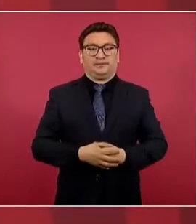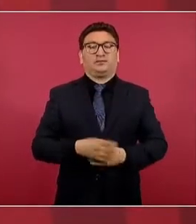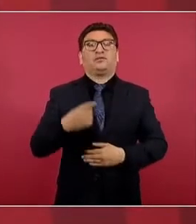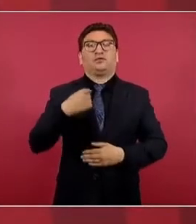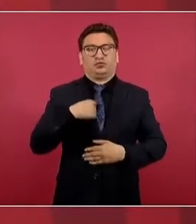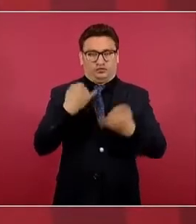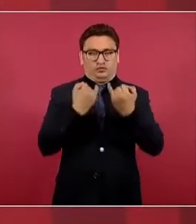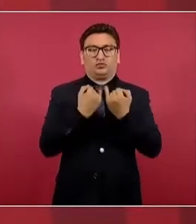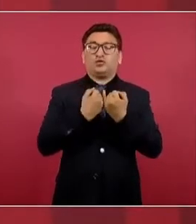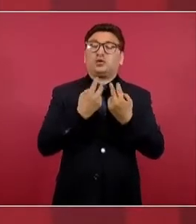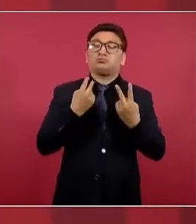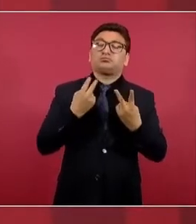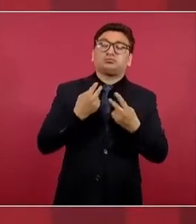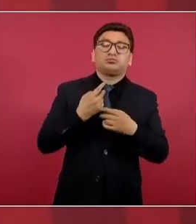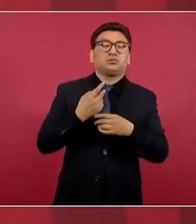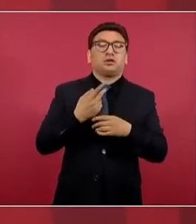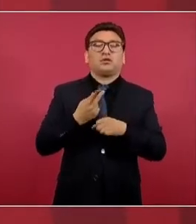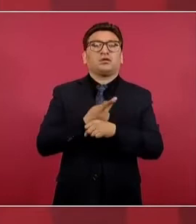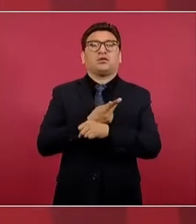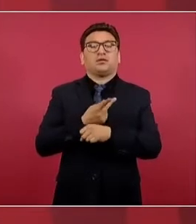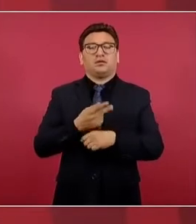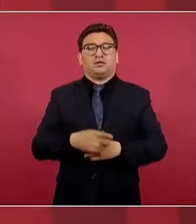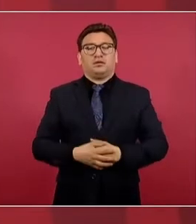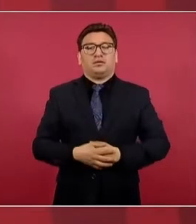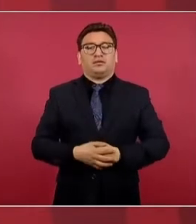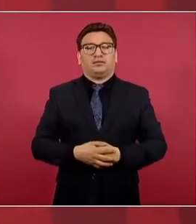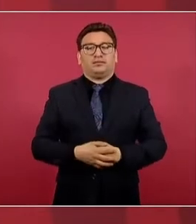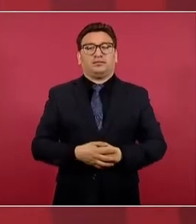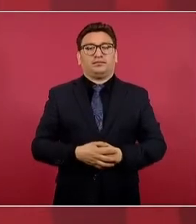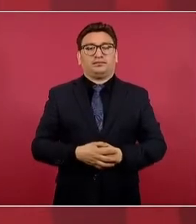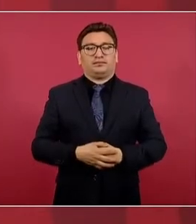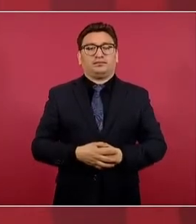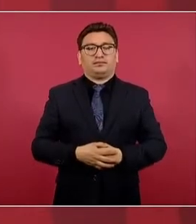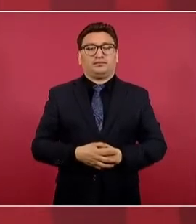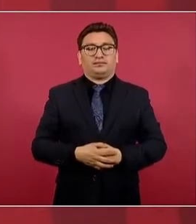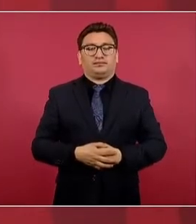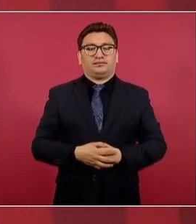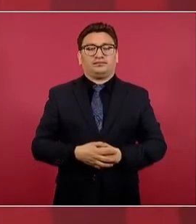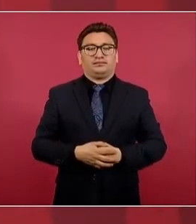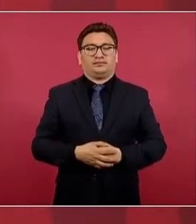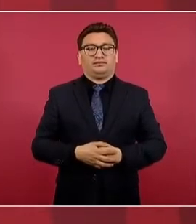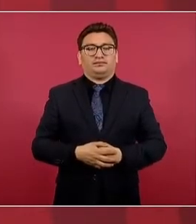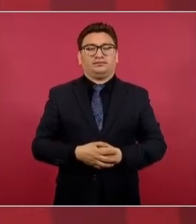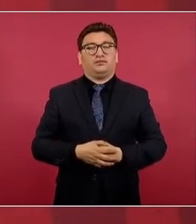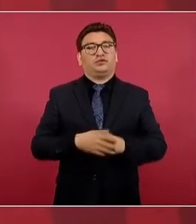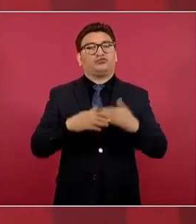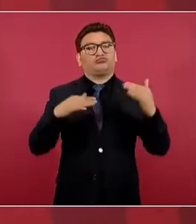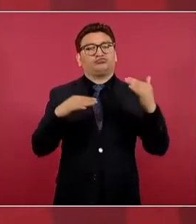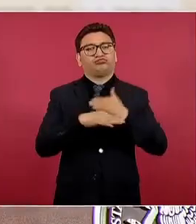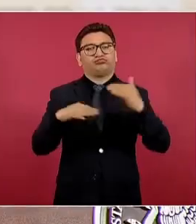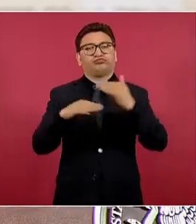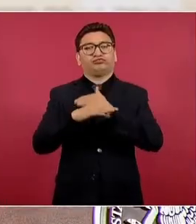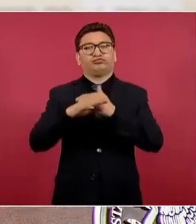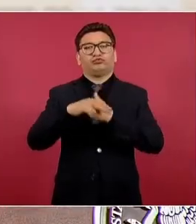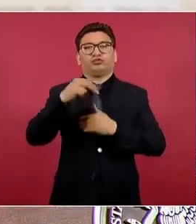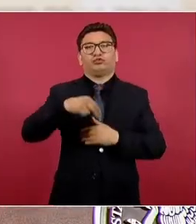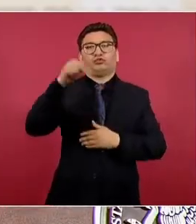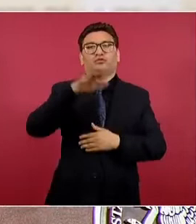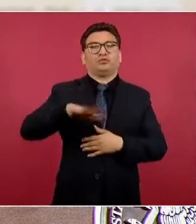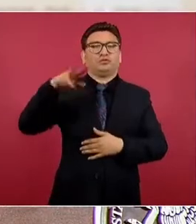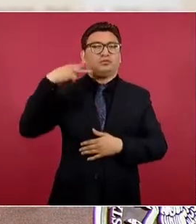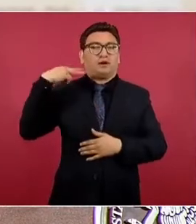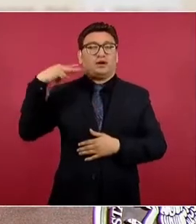Estoy pendiente de que mejoremos las carreteras del norte de Veracruz,